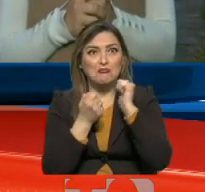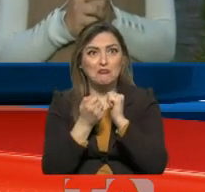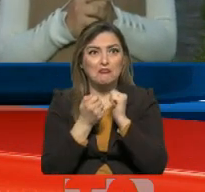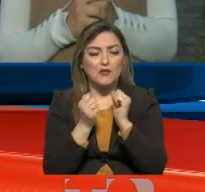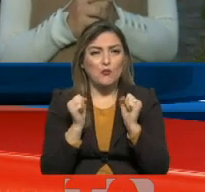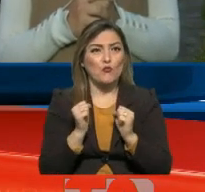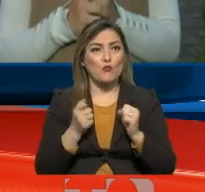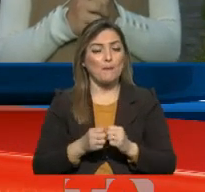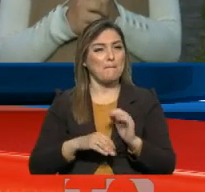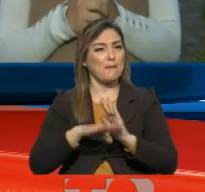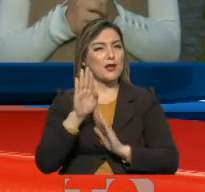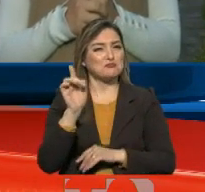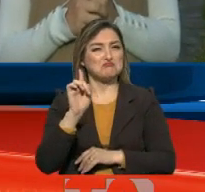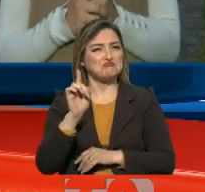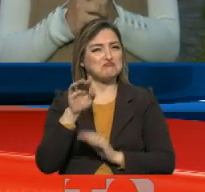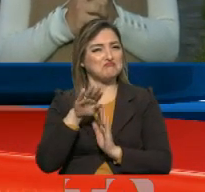tal?